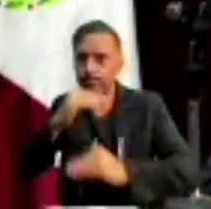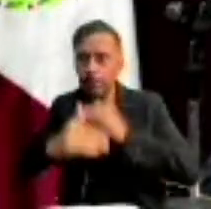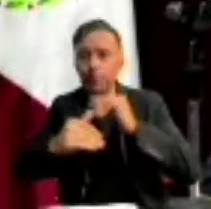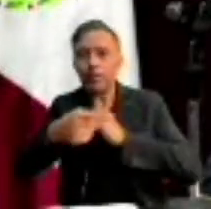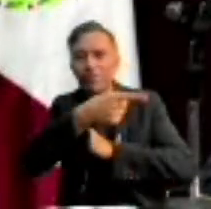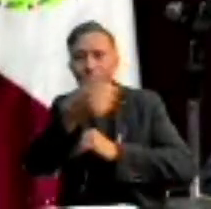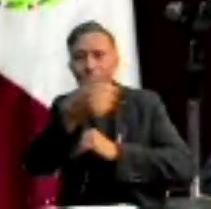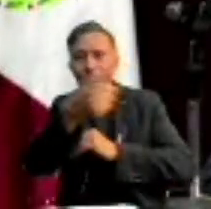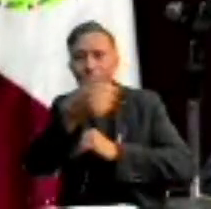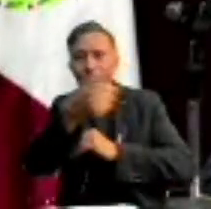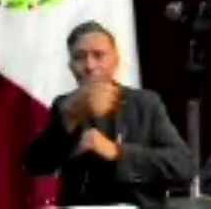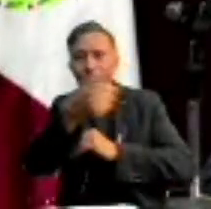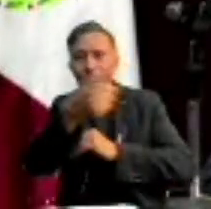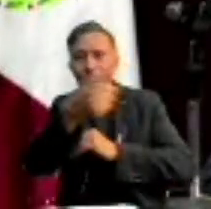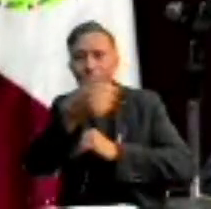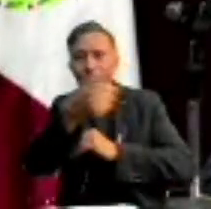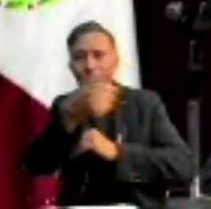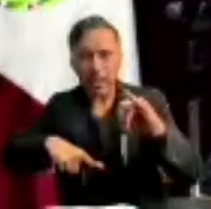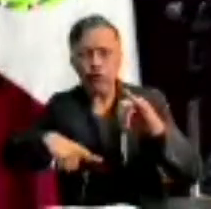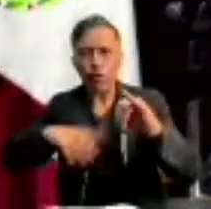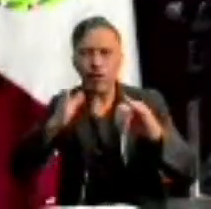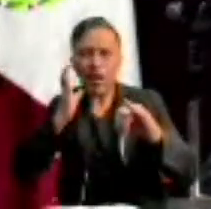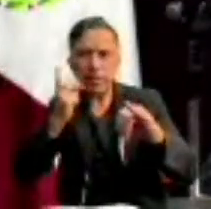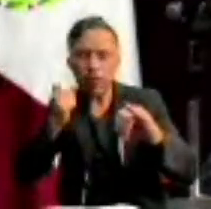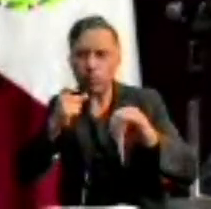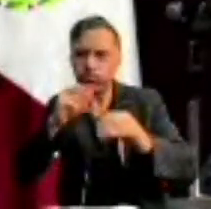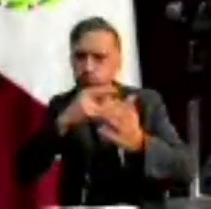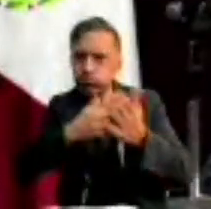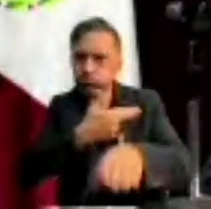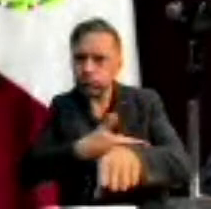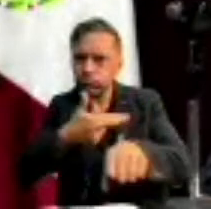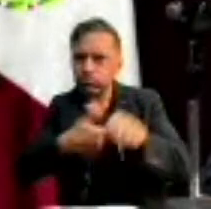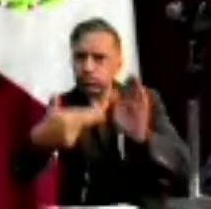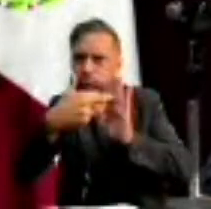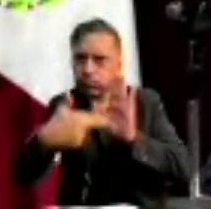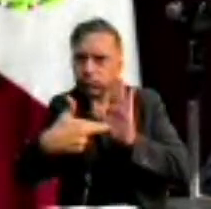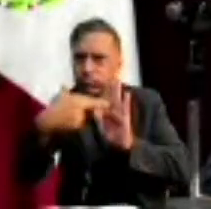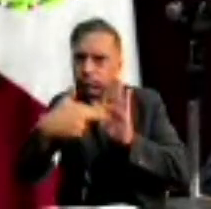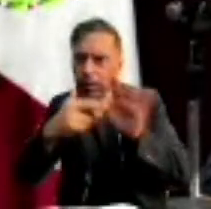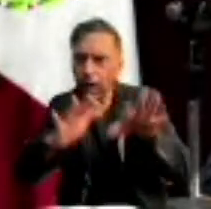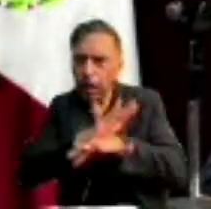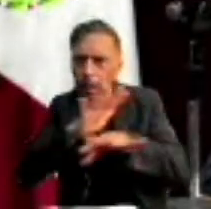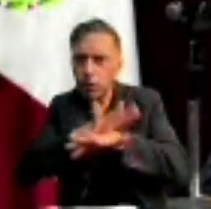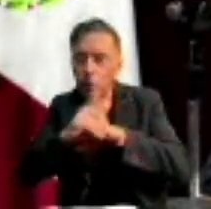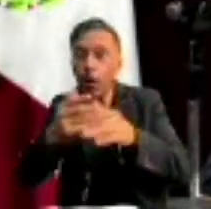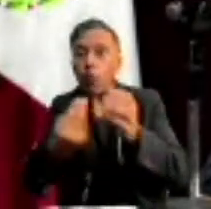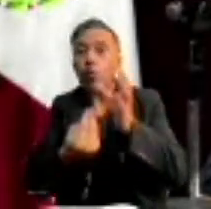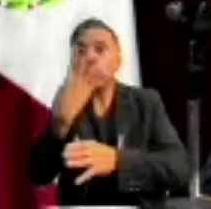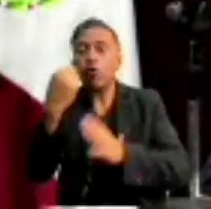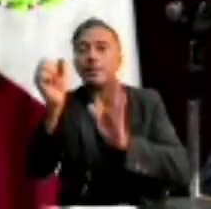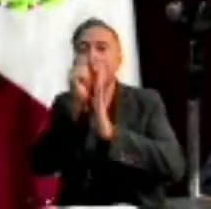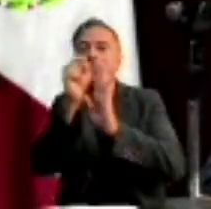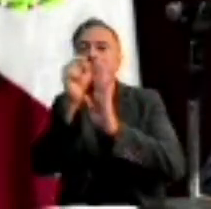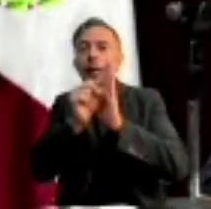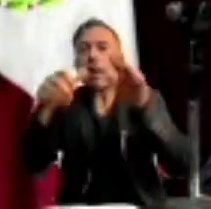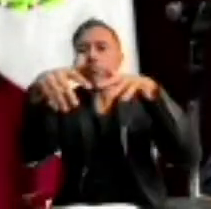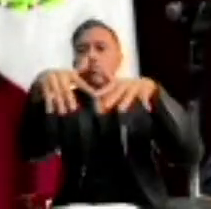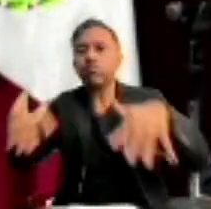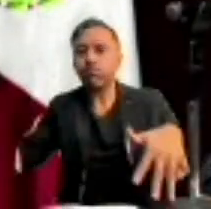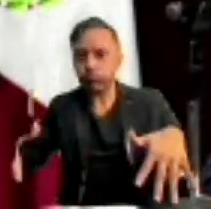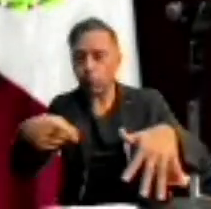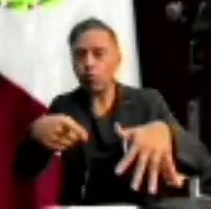y legislativos la consolidación de un sistema efectivo en cuanto a lo que se refiere al derecho a la información pública